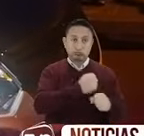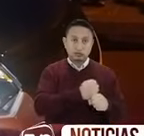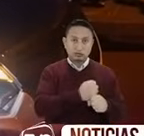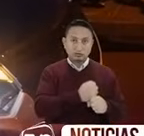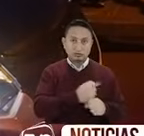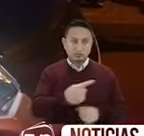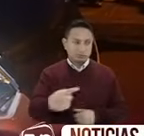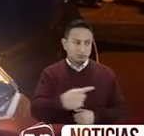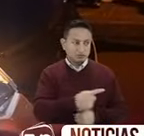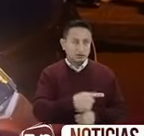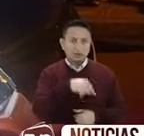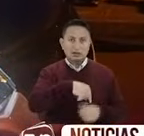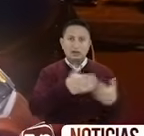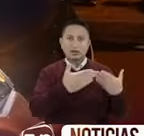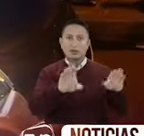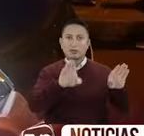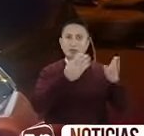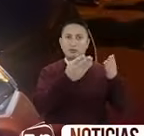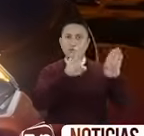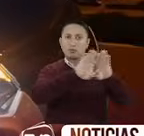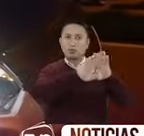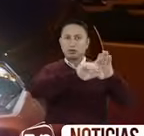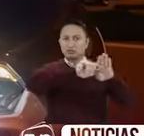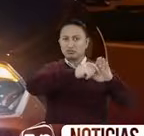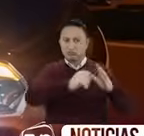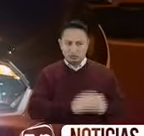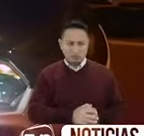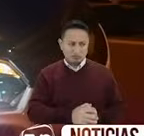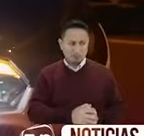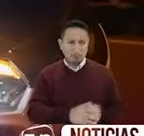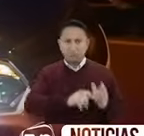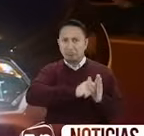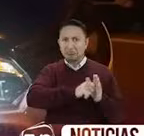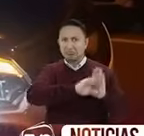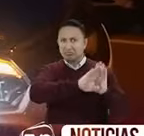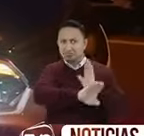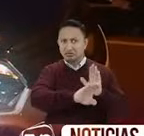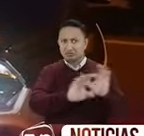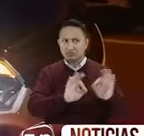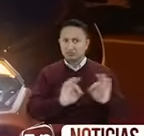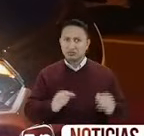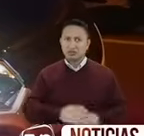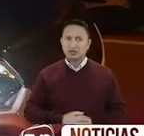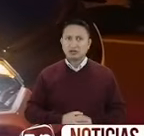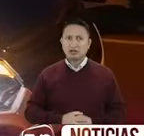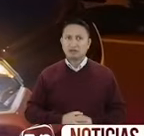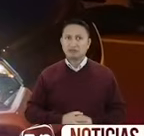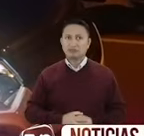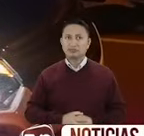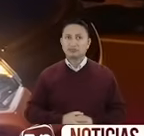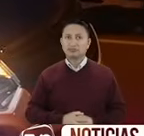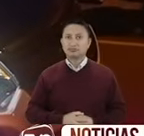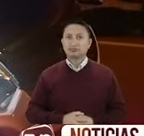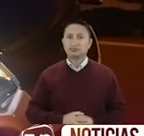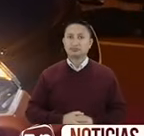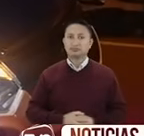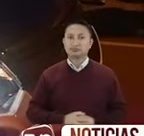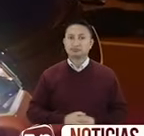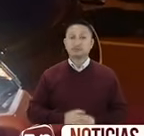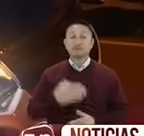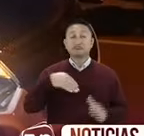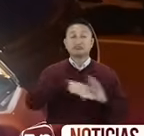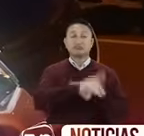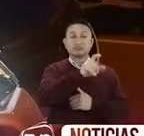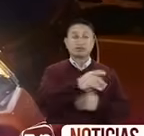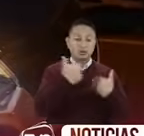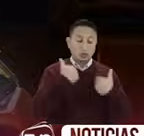puertas cerradas, normal. No hay forcejeo, no hay absolutamente nada de nada. Ha entrado y le ha visto el cadáver en la